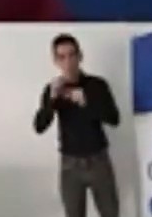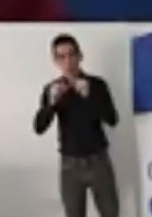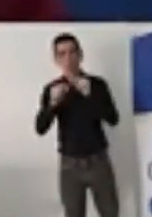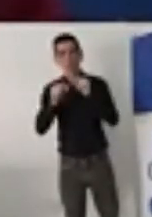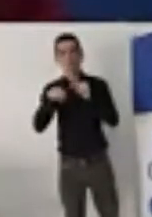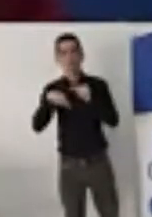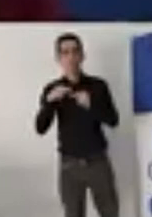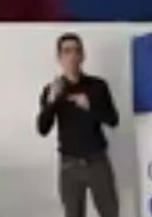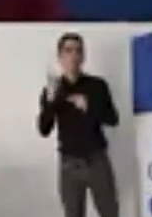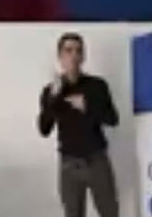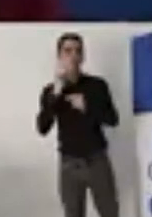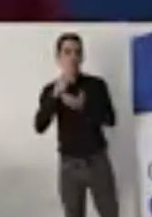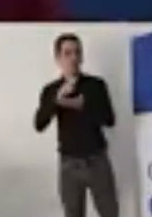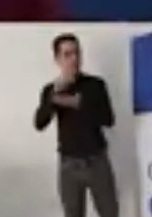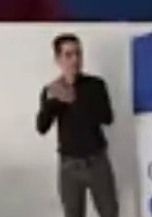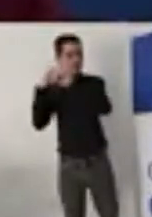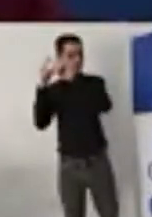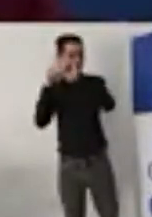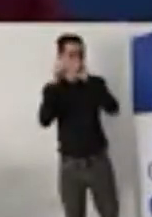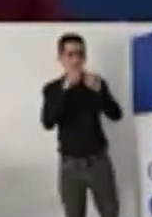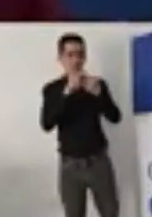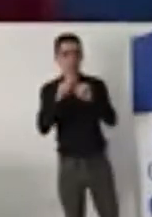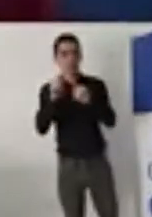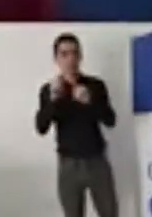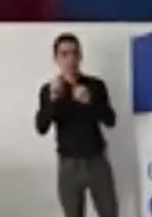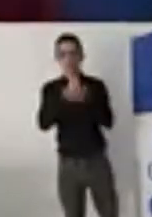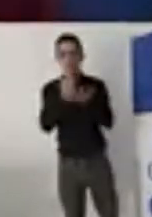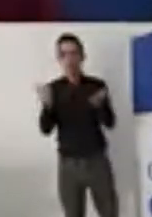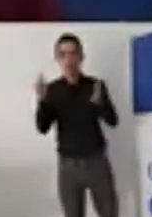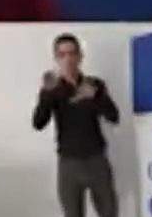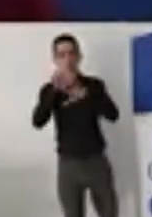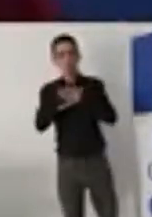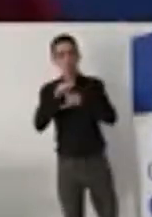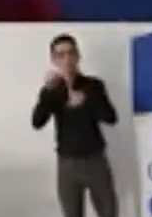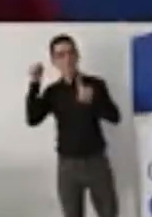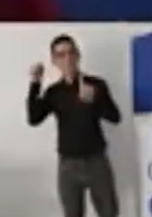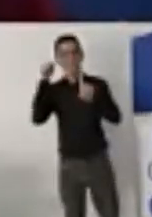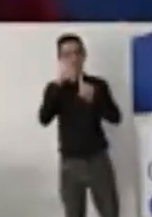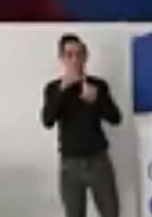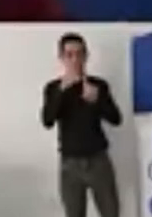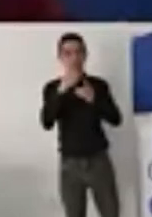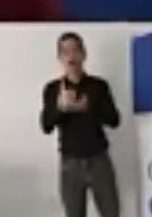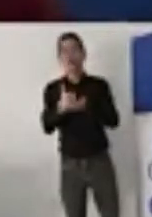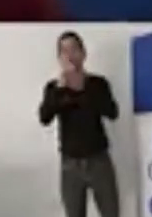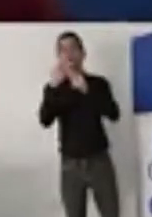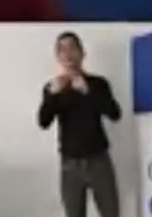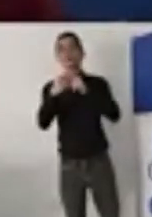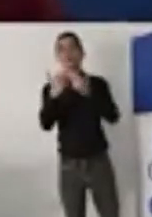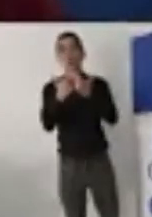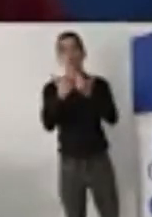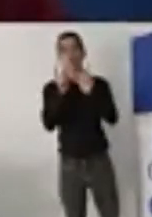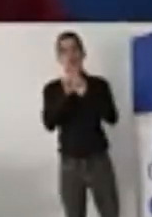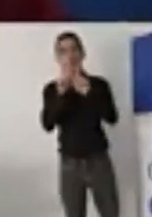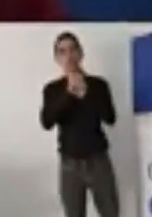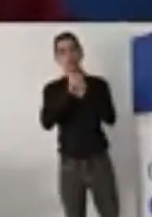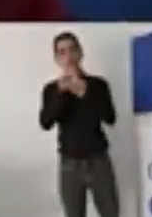se requieren en la ciudad para seguir trabajando el tema de la inclusión para los grupos más vulnerables. Es en este sentido que